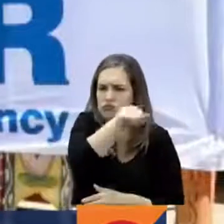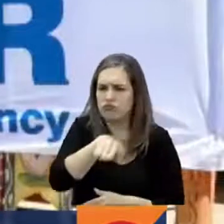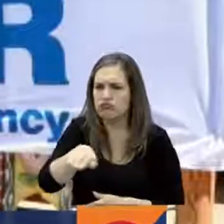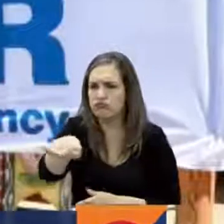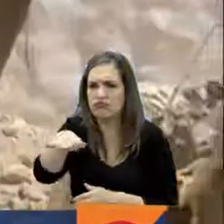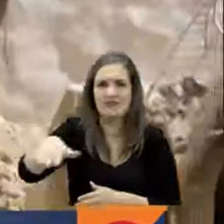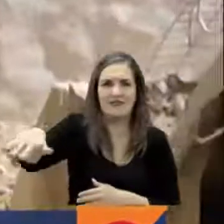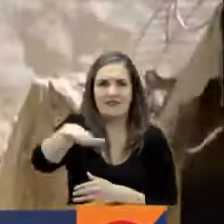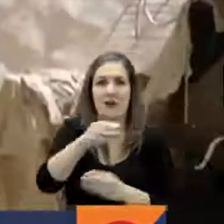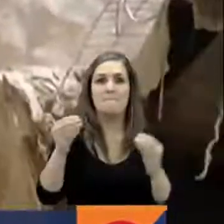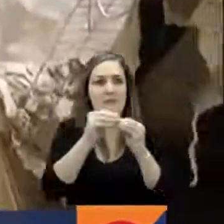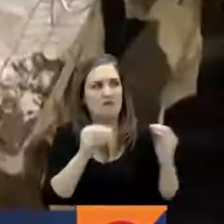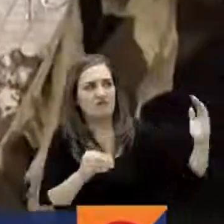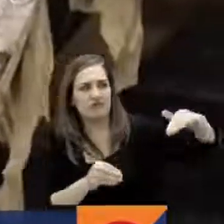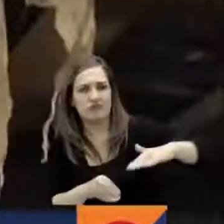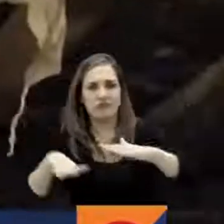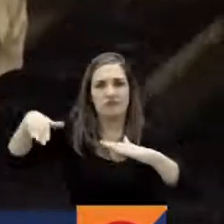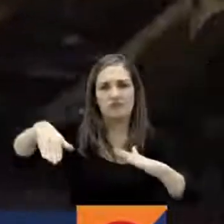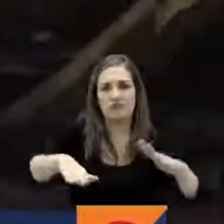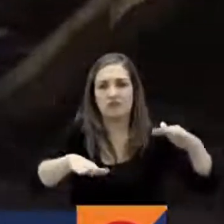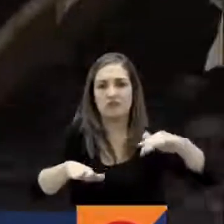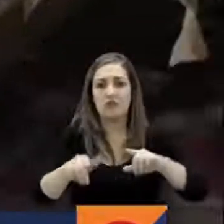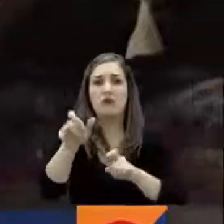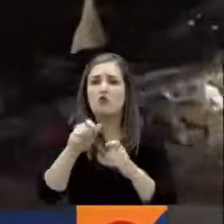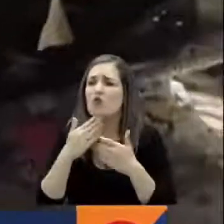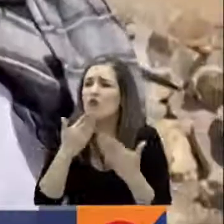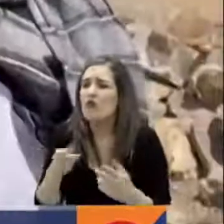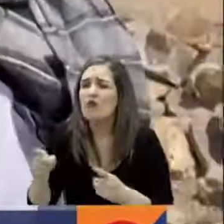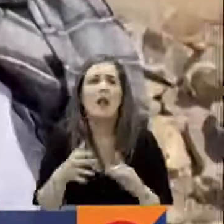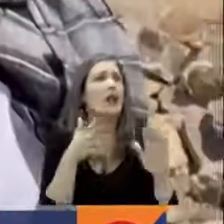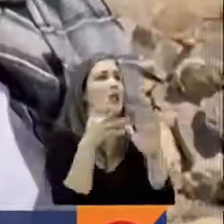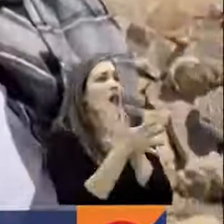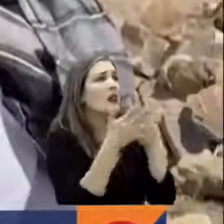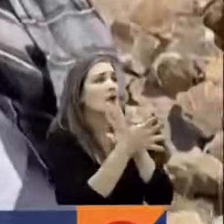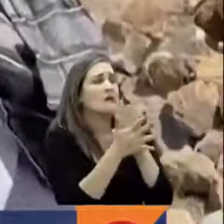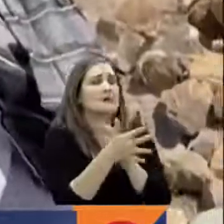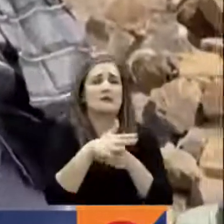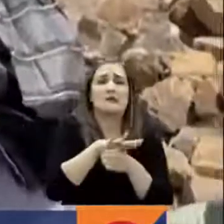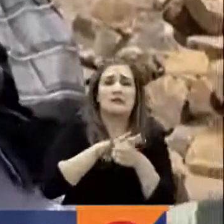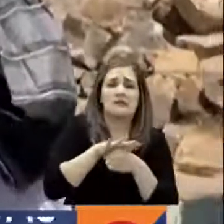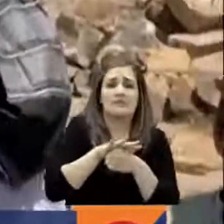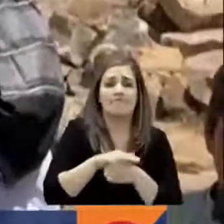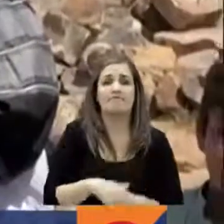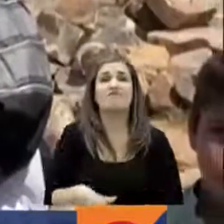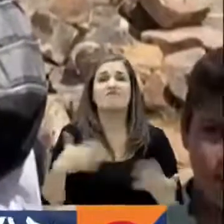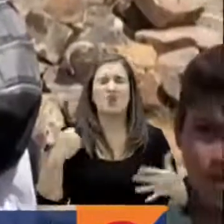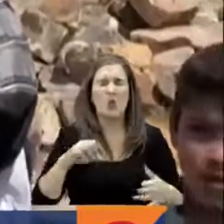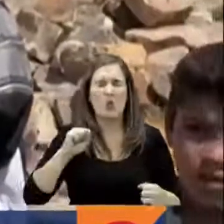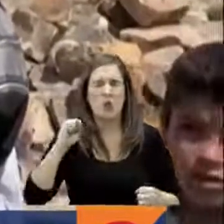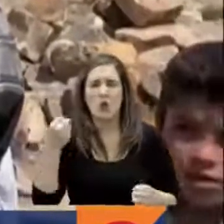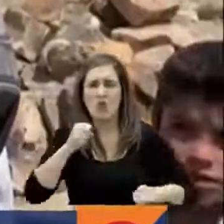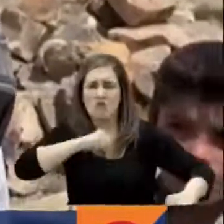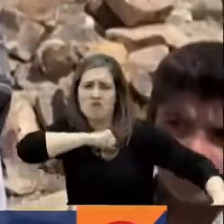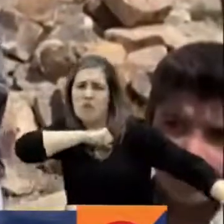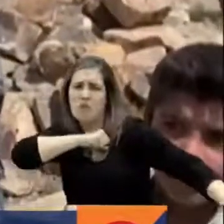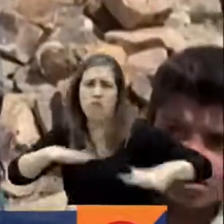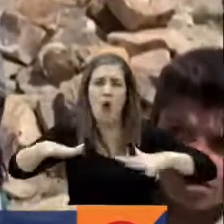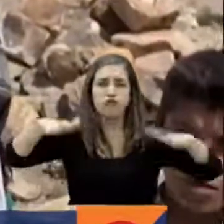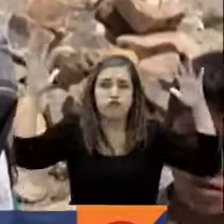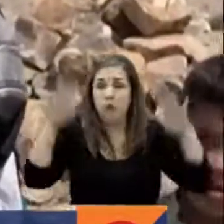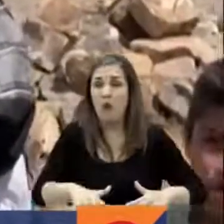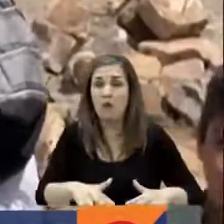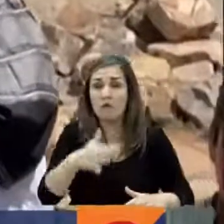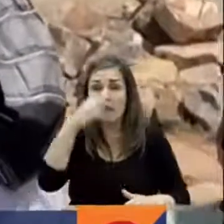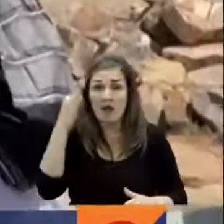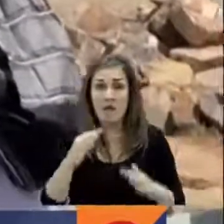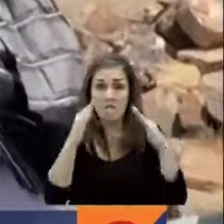las áreas afectadas. Y mientras los relatos de lo ocurrido se van hilando, fue un golpe devastador de la naturaleza que nos cayó encima. Cuando